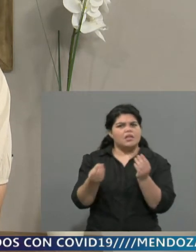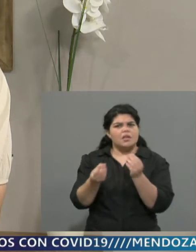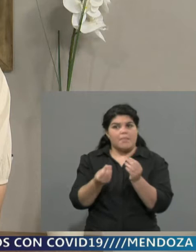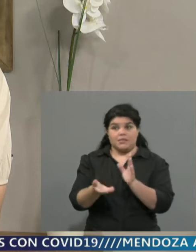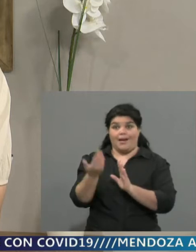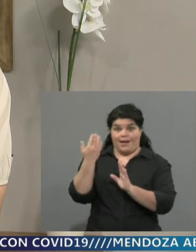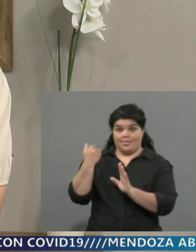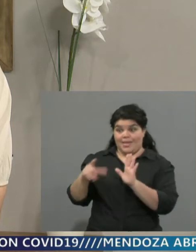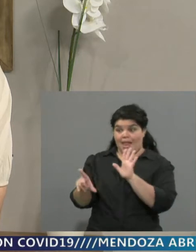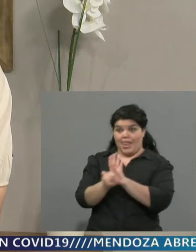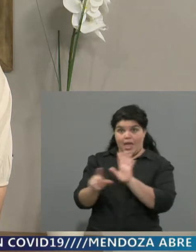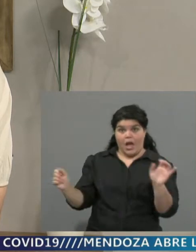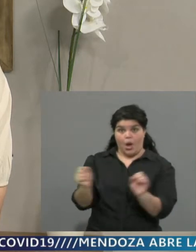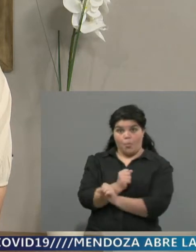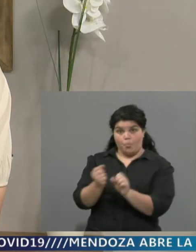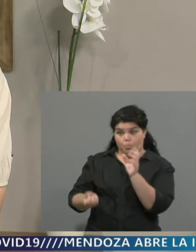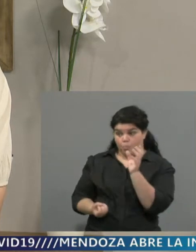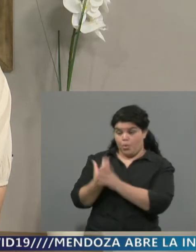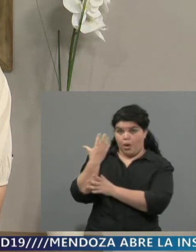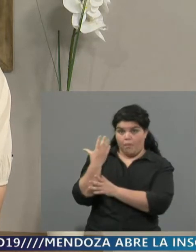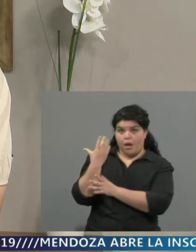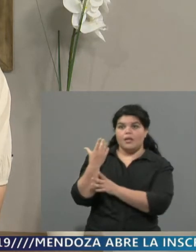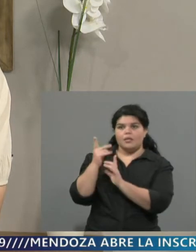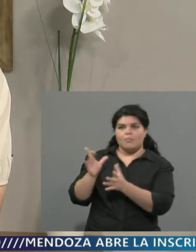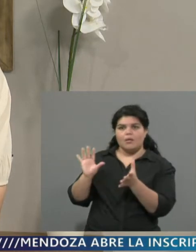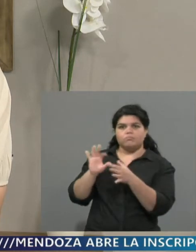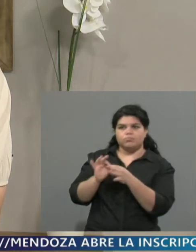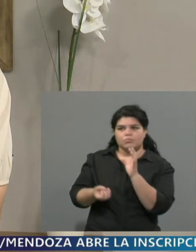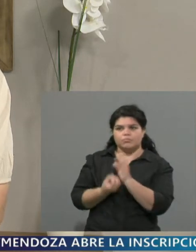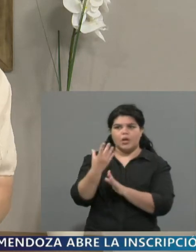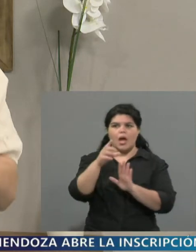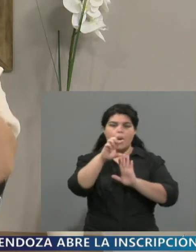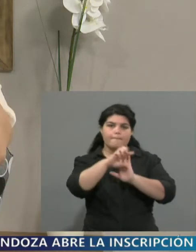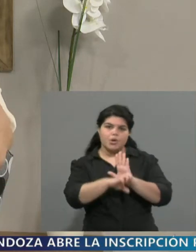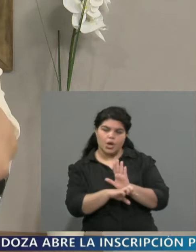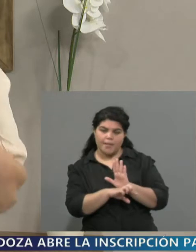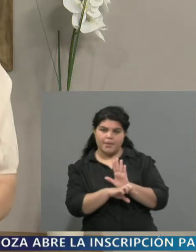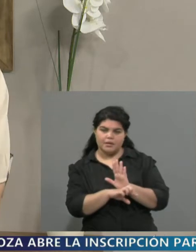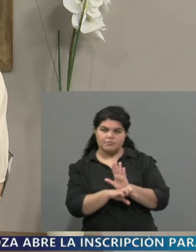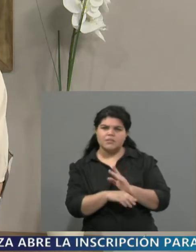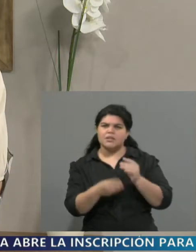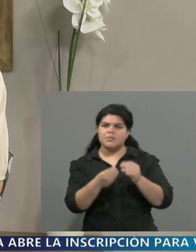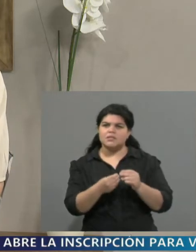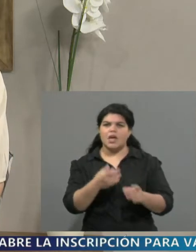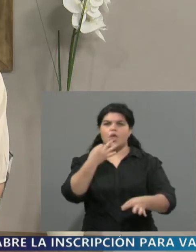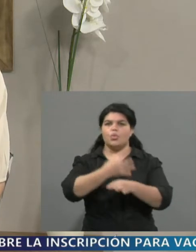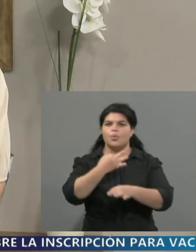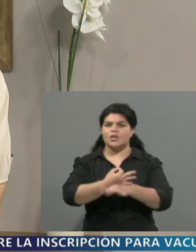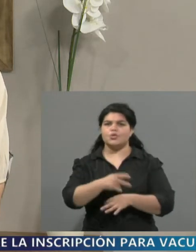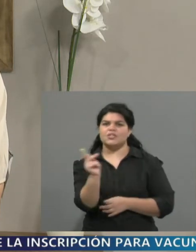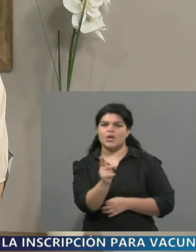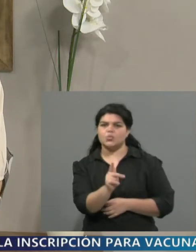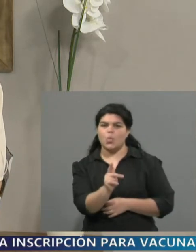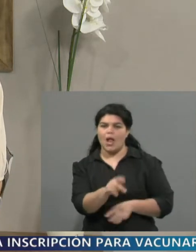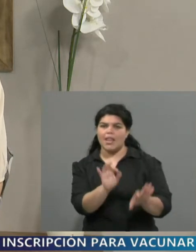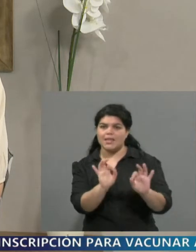programa de educación sexual integral, pero lo que hizo fue reconocer la educación sexual integral como un derecho de las